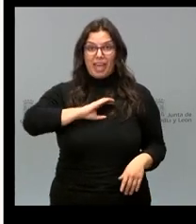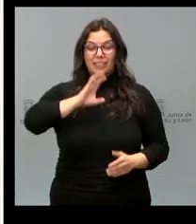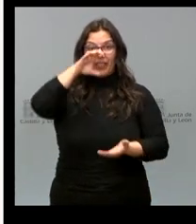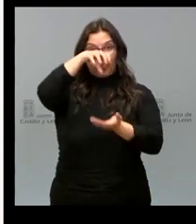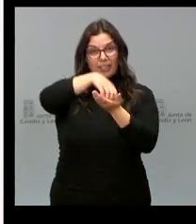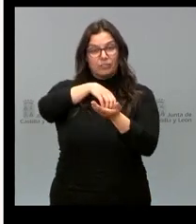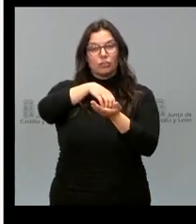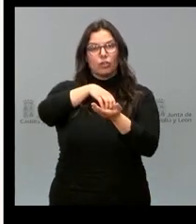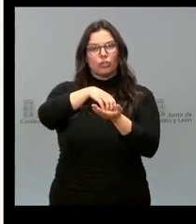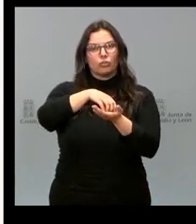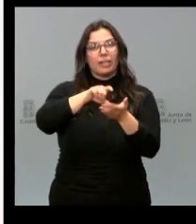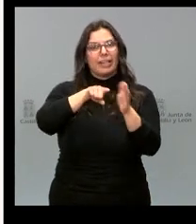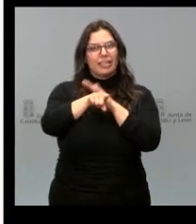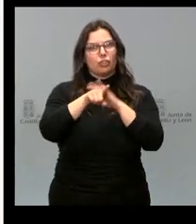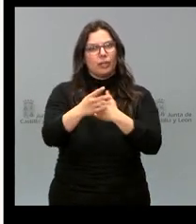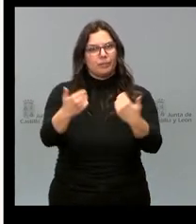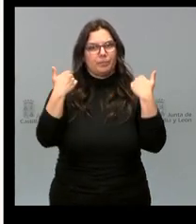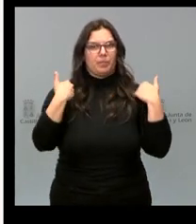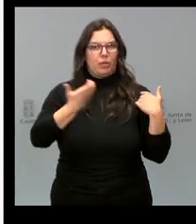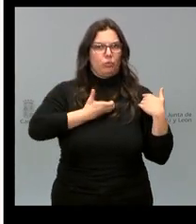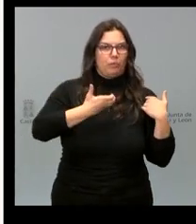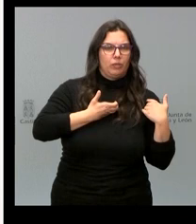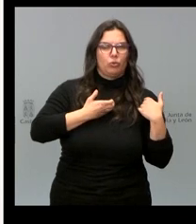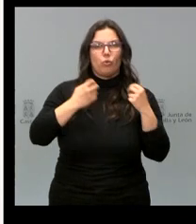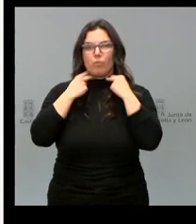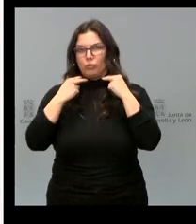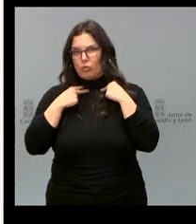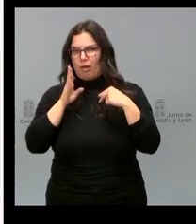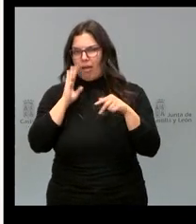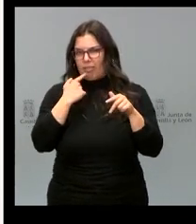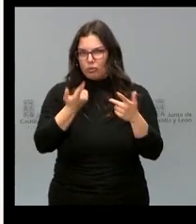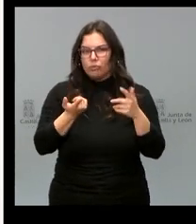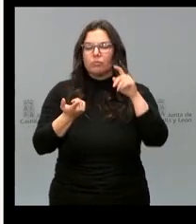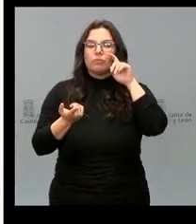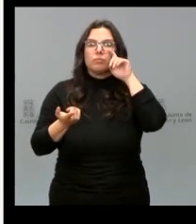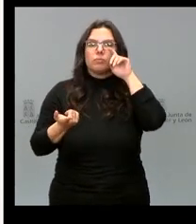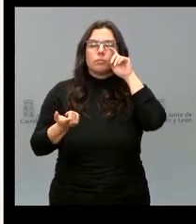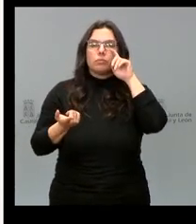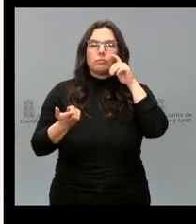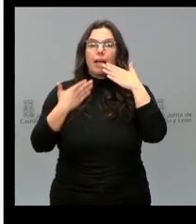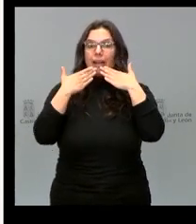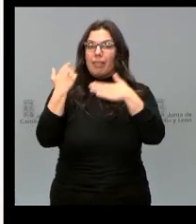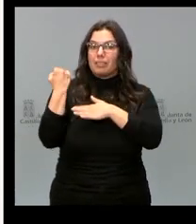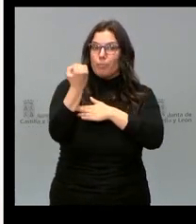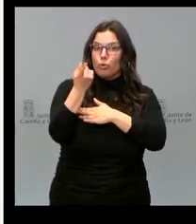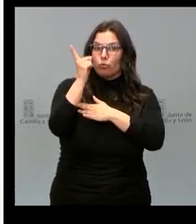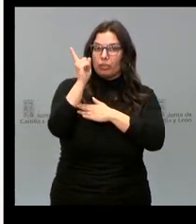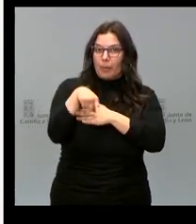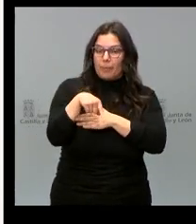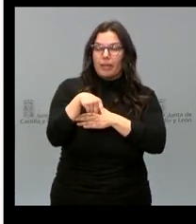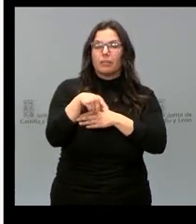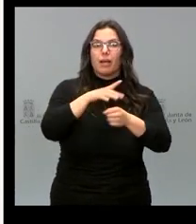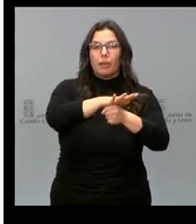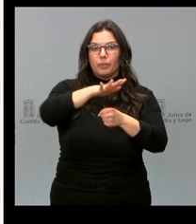centros que gestionan las corporaciones locales, lo acabo de decir, con apoyo en todos los